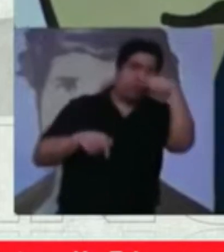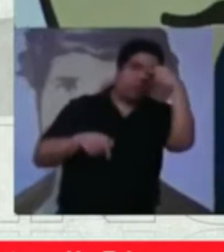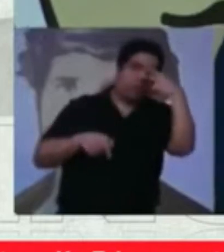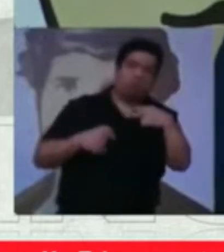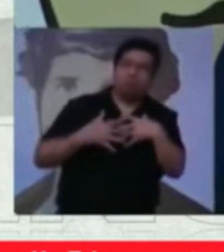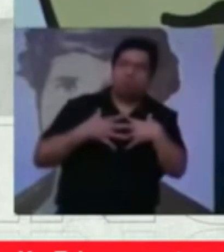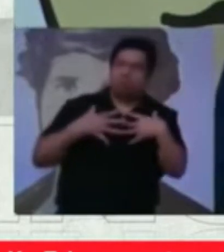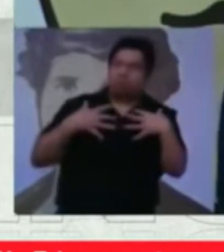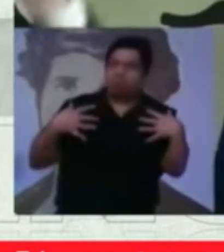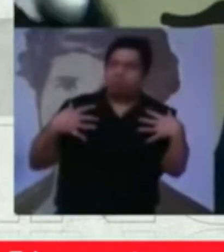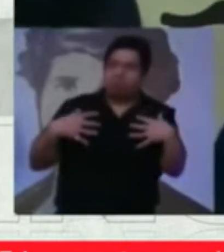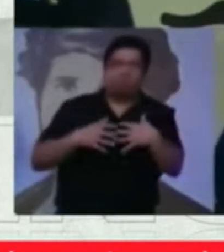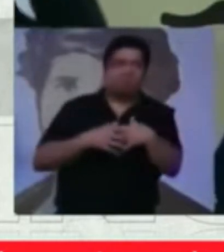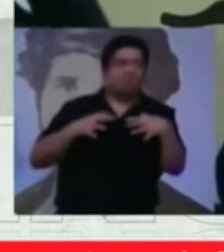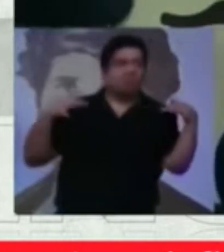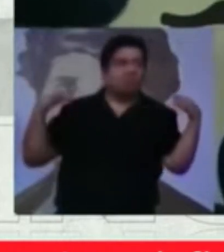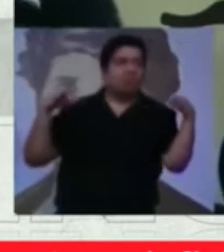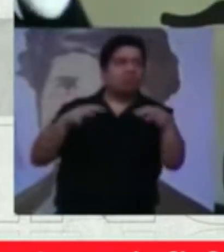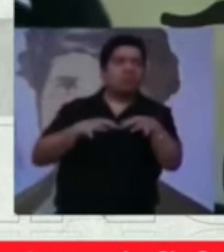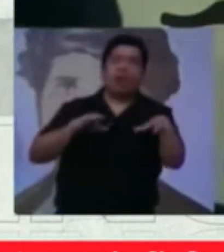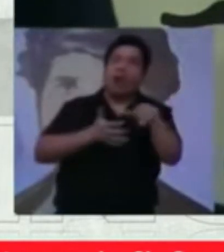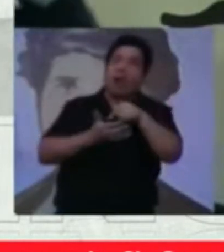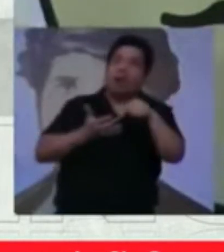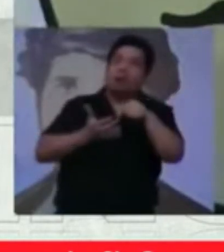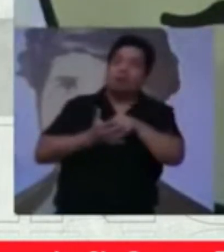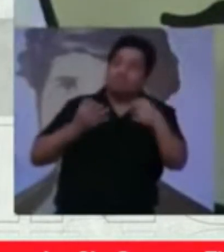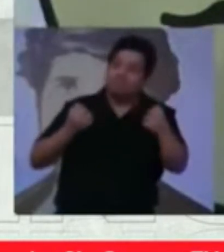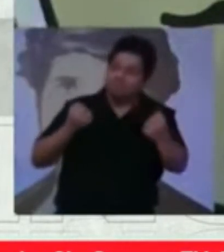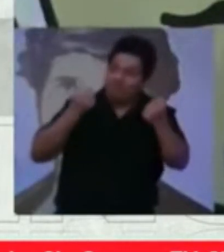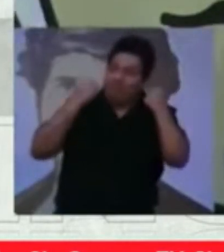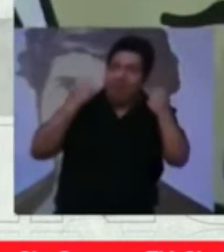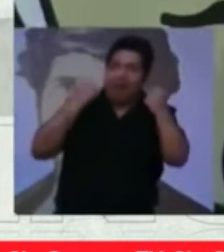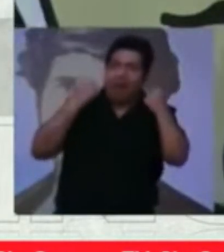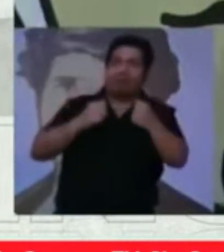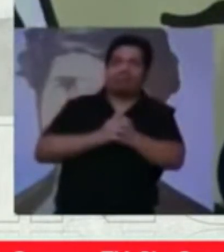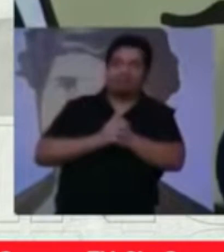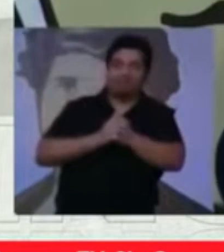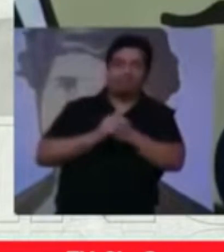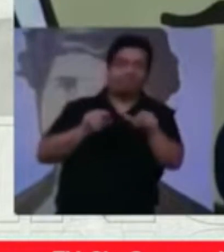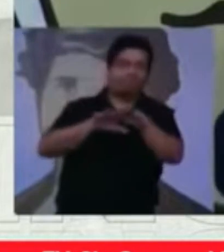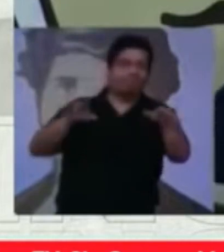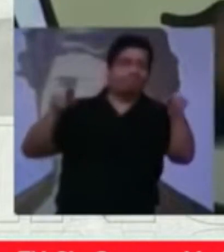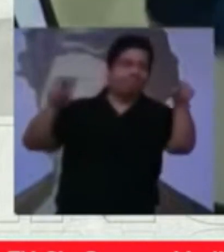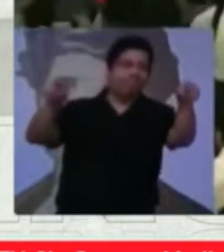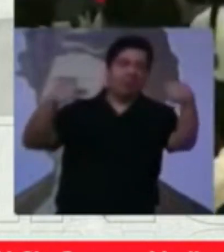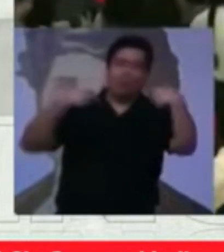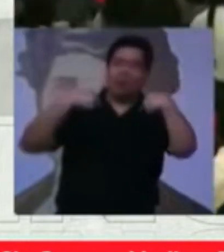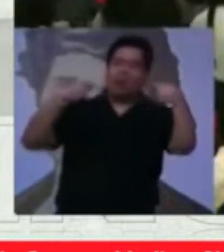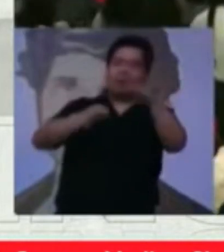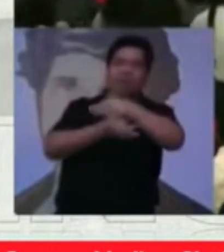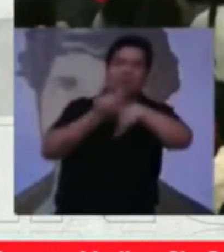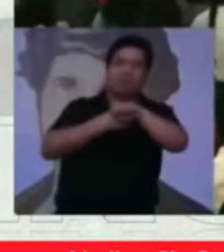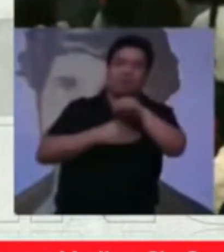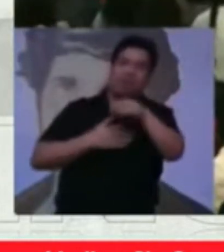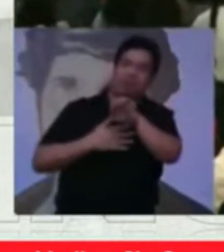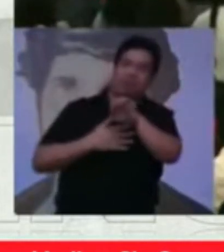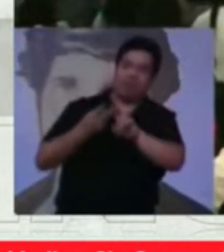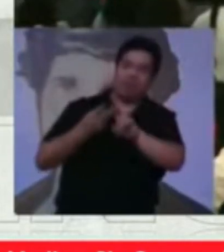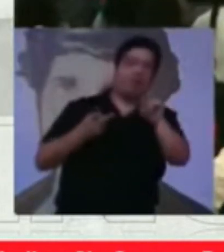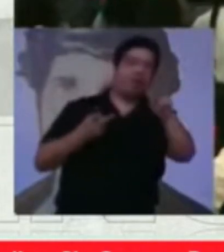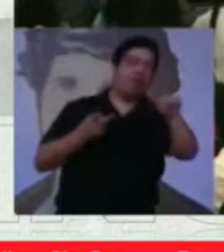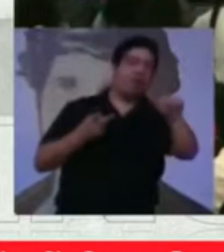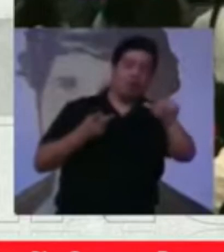emociona que estemos Rescatando para reclamando lo que es del pueblo y para el pueblo Gracias Marina Gracias